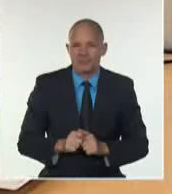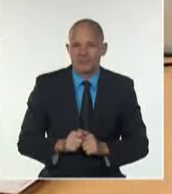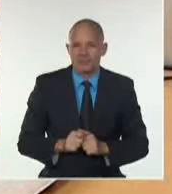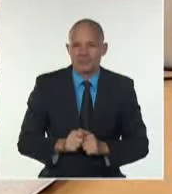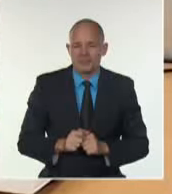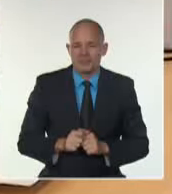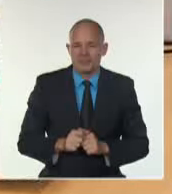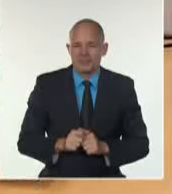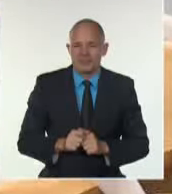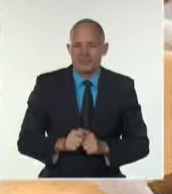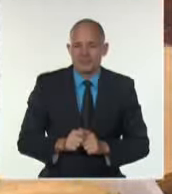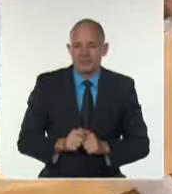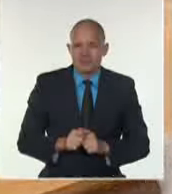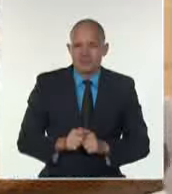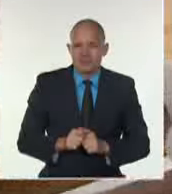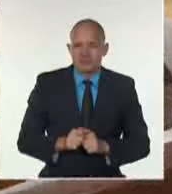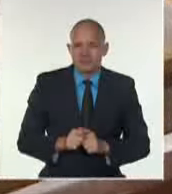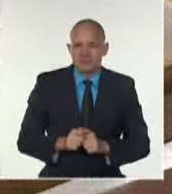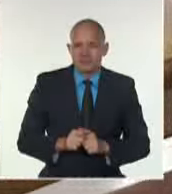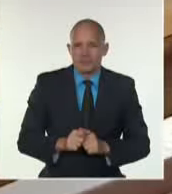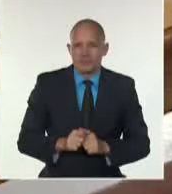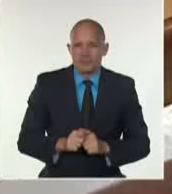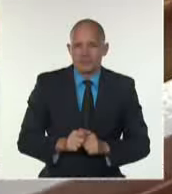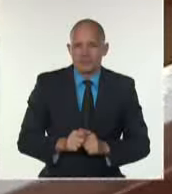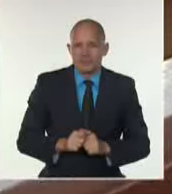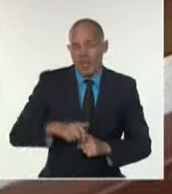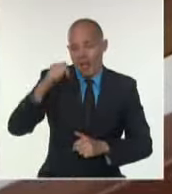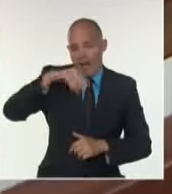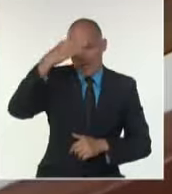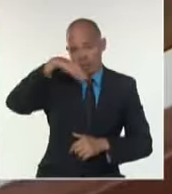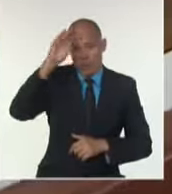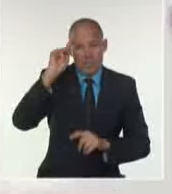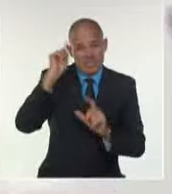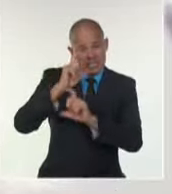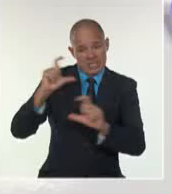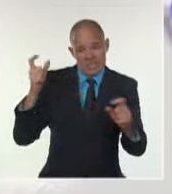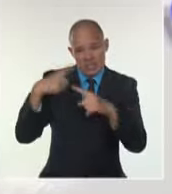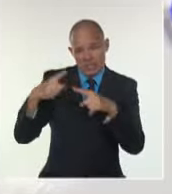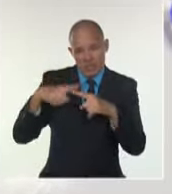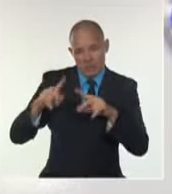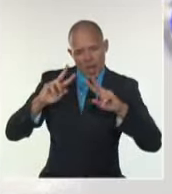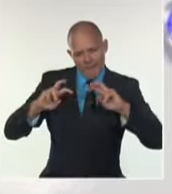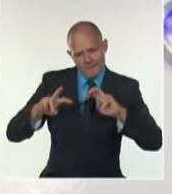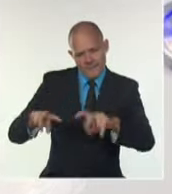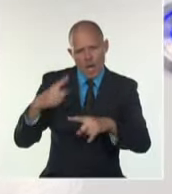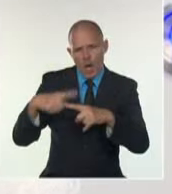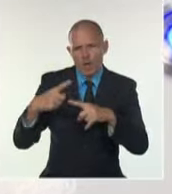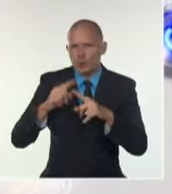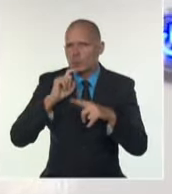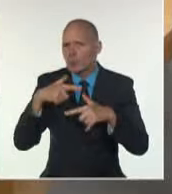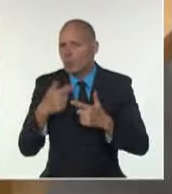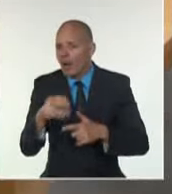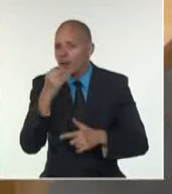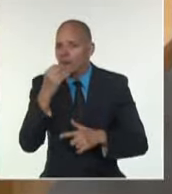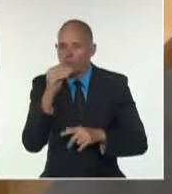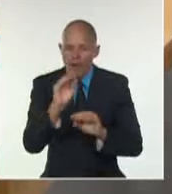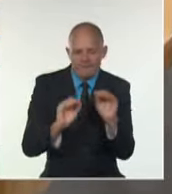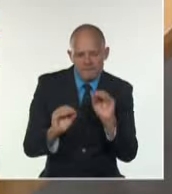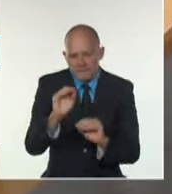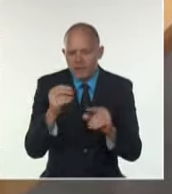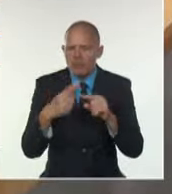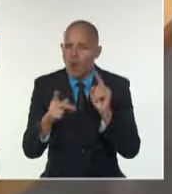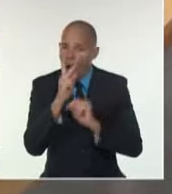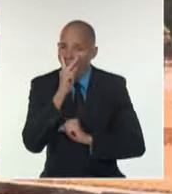La ciencia nacional continúa activa en el desarrollo de equipos y dispositivos que contribuyen a elevar el nivel de la atención médica a la